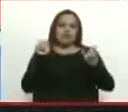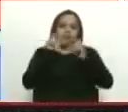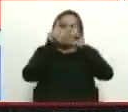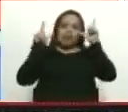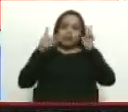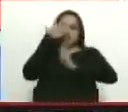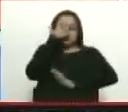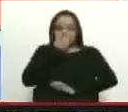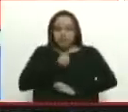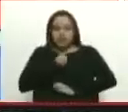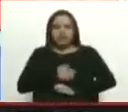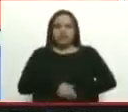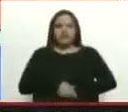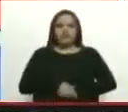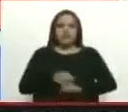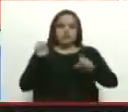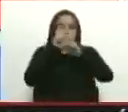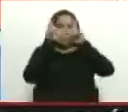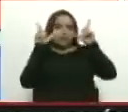desagradable, una sorpresa